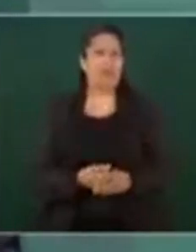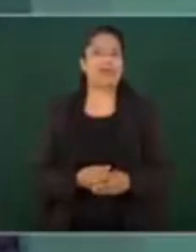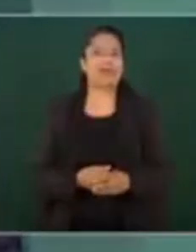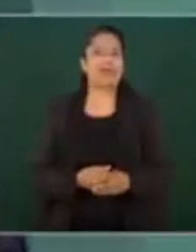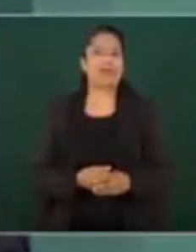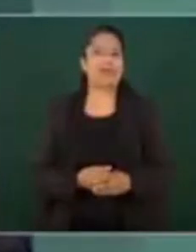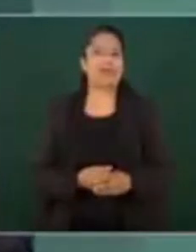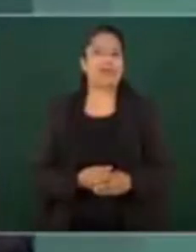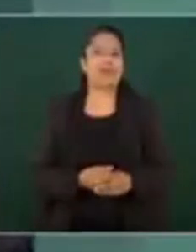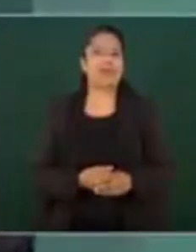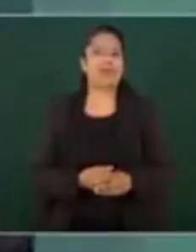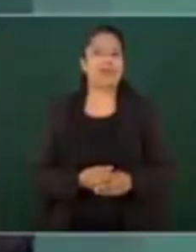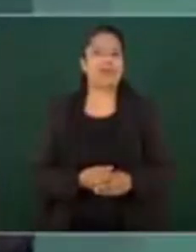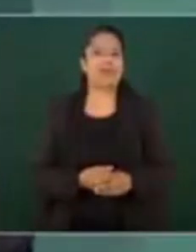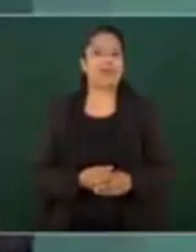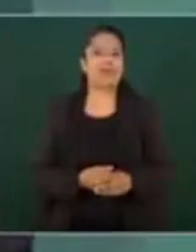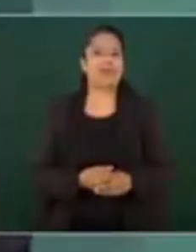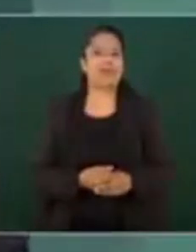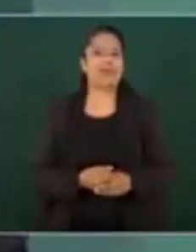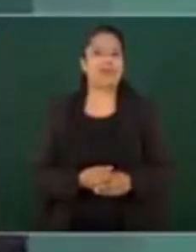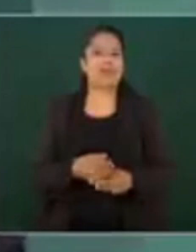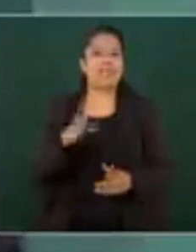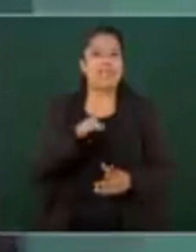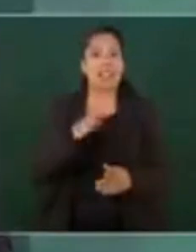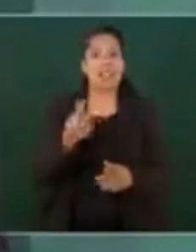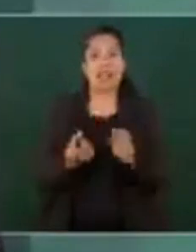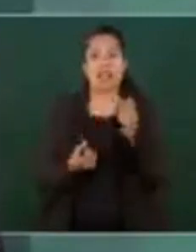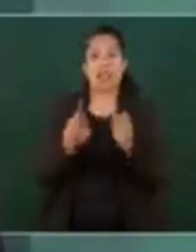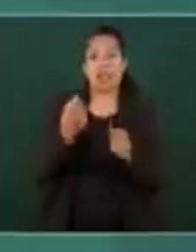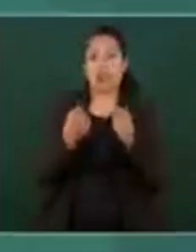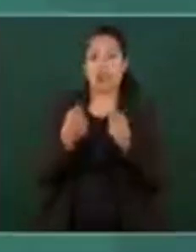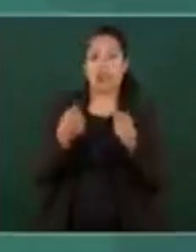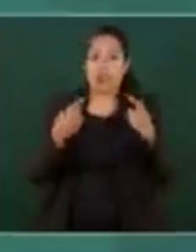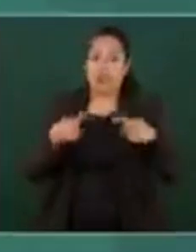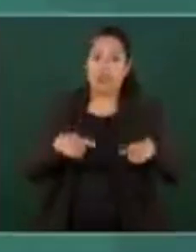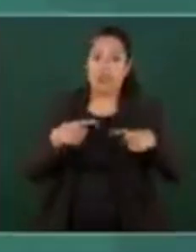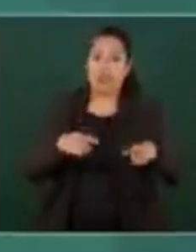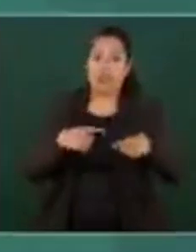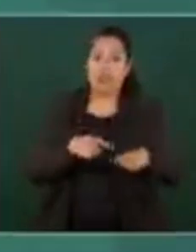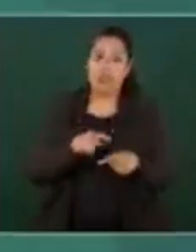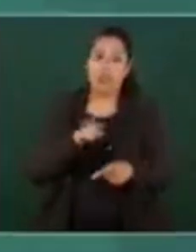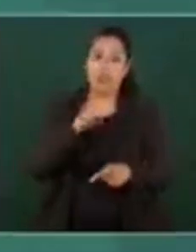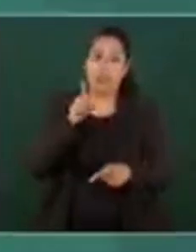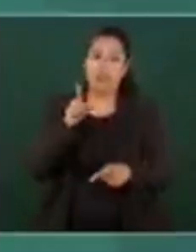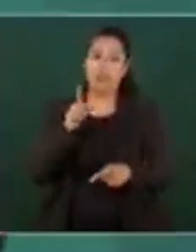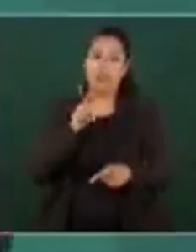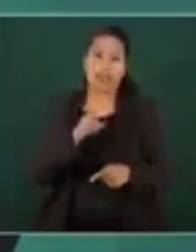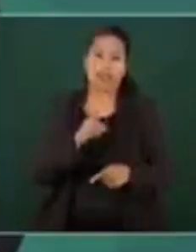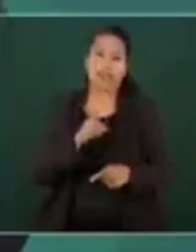La actitud de algunos legisladores del conservadurismo,